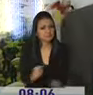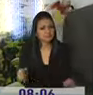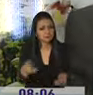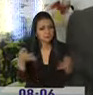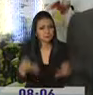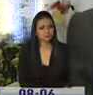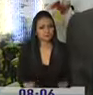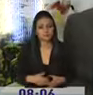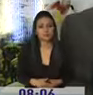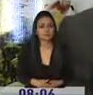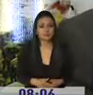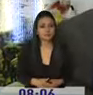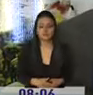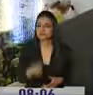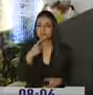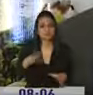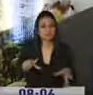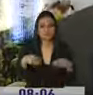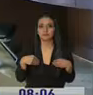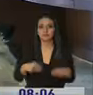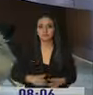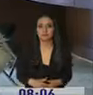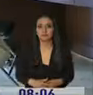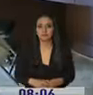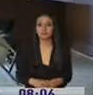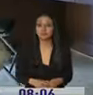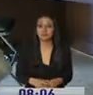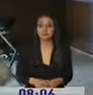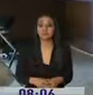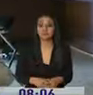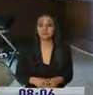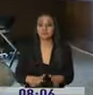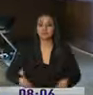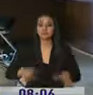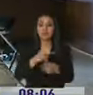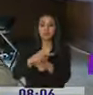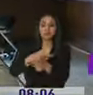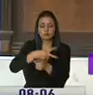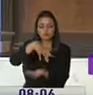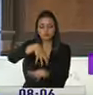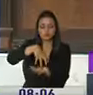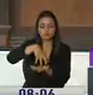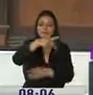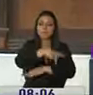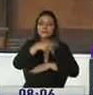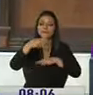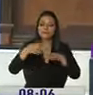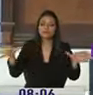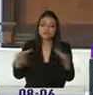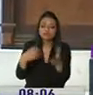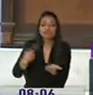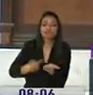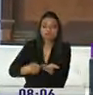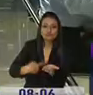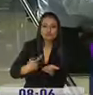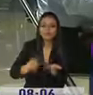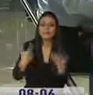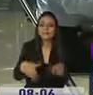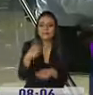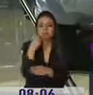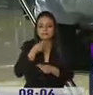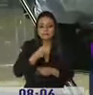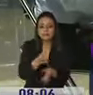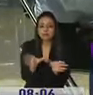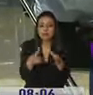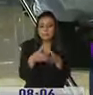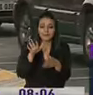algo que no lo vamos a aceptar. Mientras tanto, el Pleno del Consejo Provincial de Pichincha sesionó y abocó conocimiento de dos informes de la